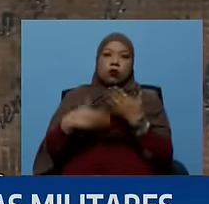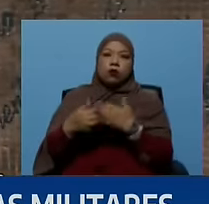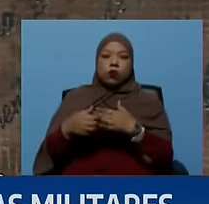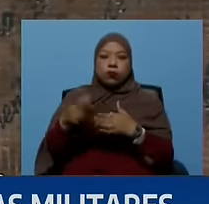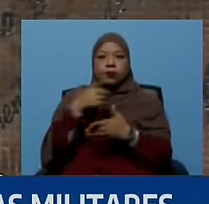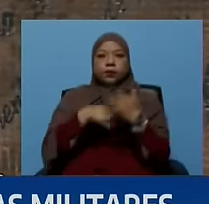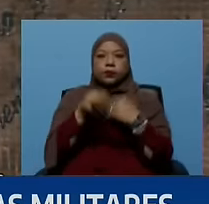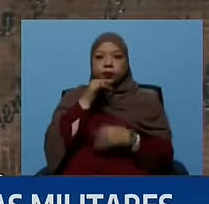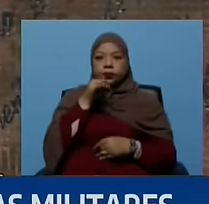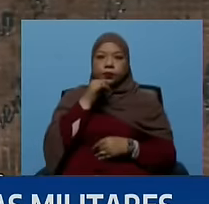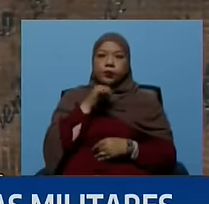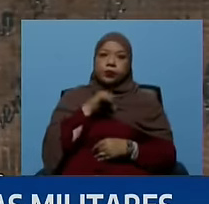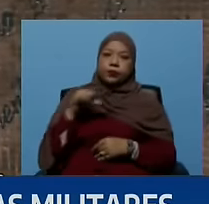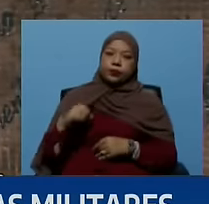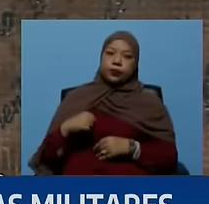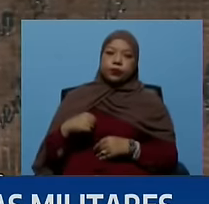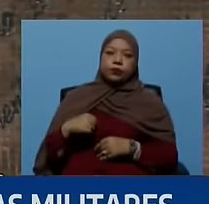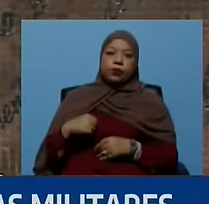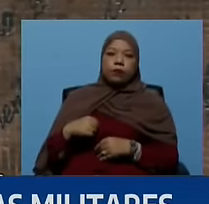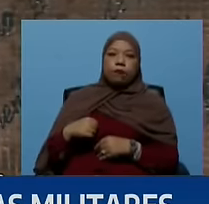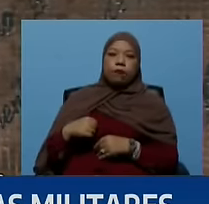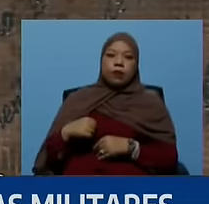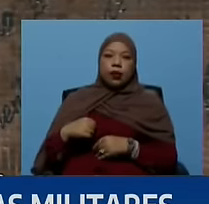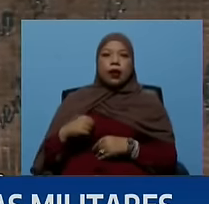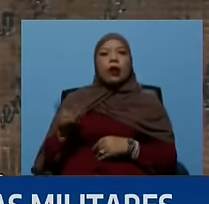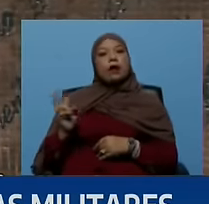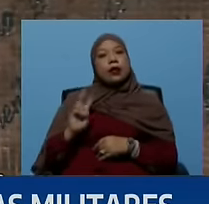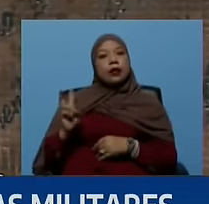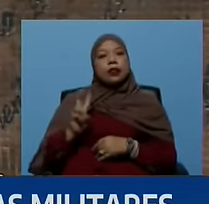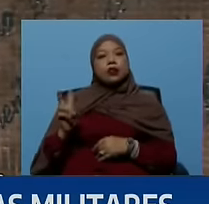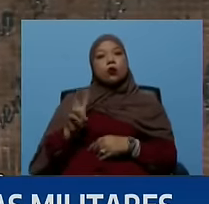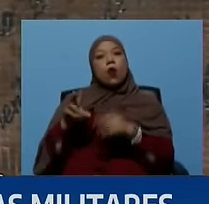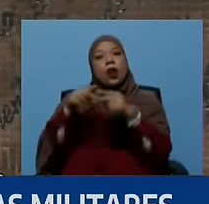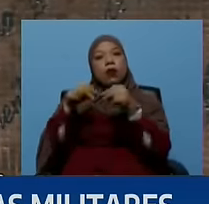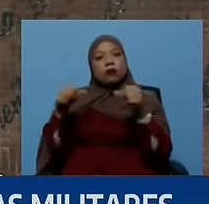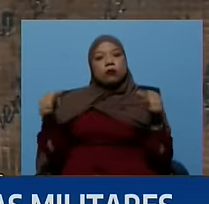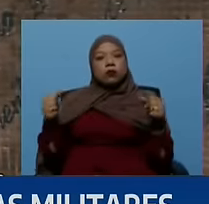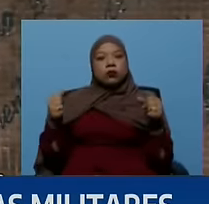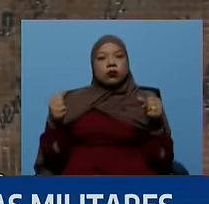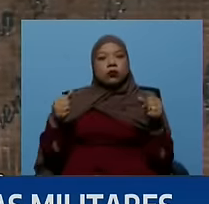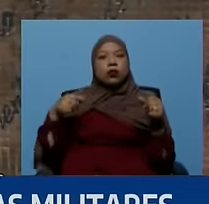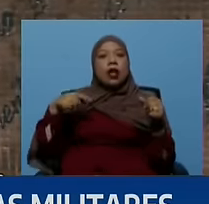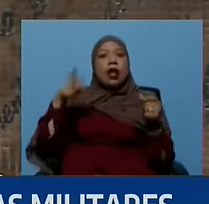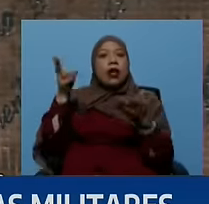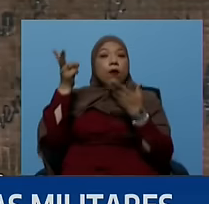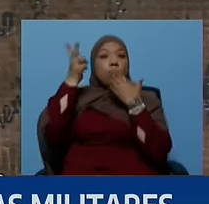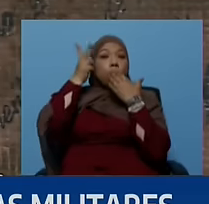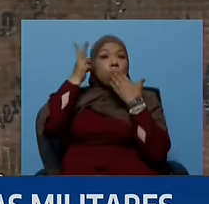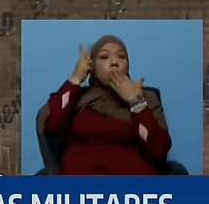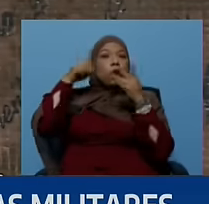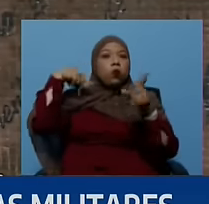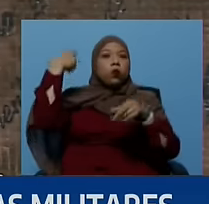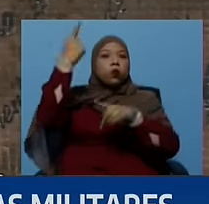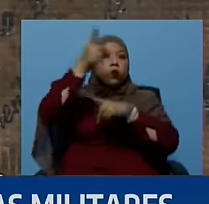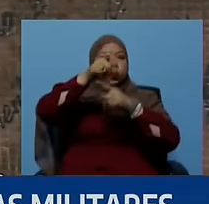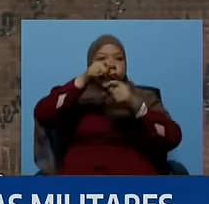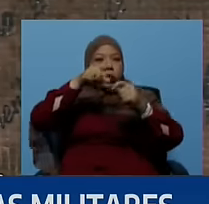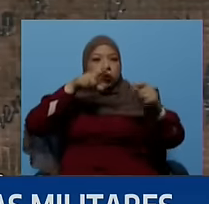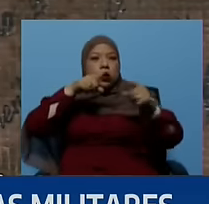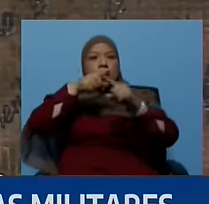gloriosa única que tiene esta tierra desde guaicaipuro desde